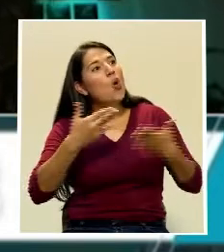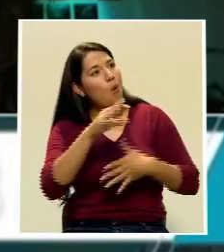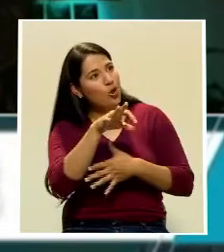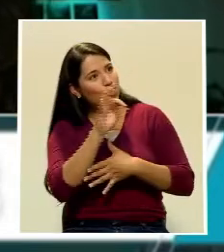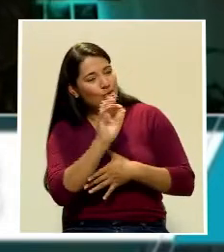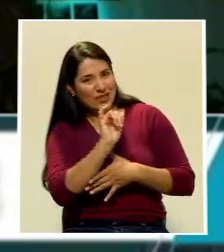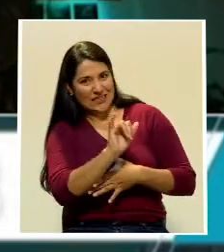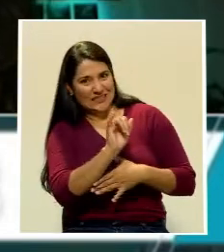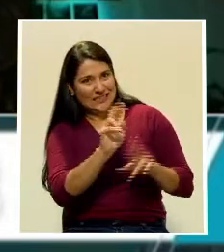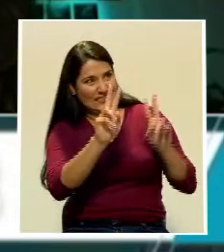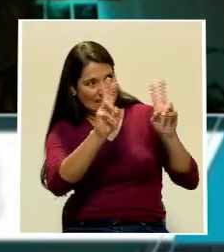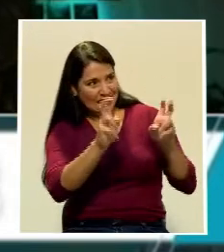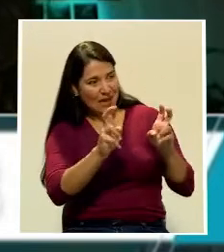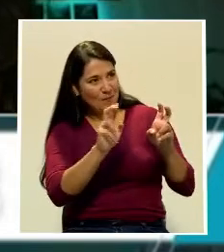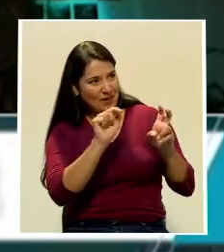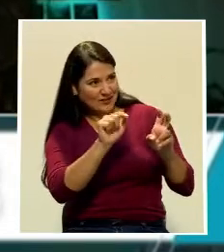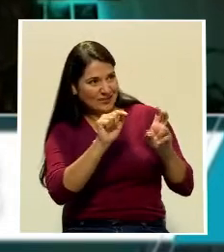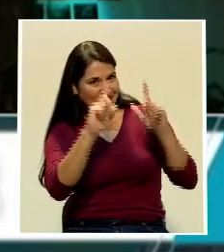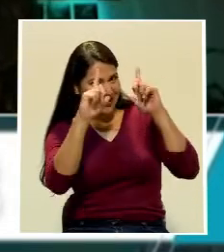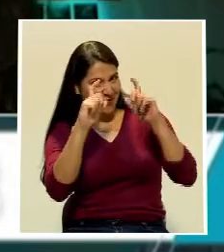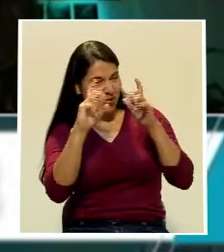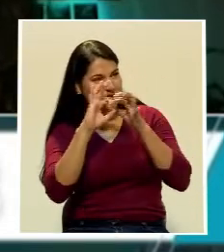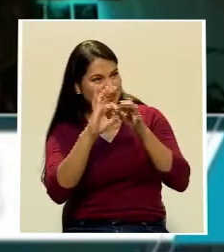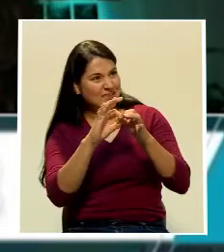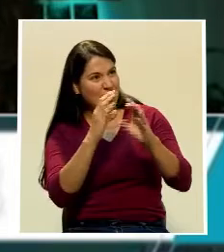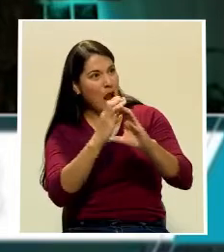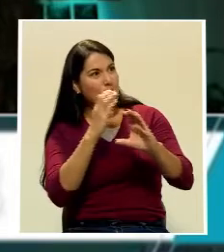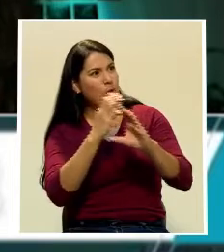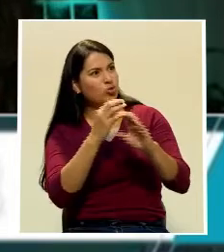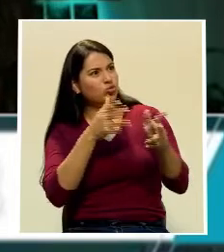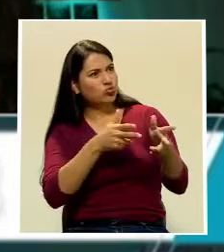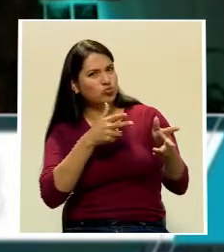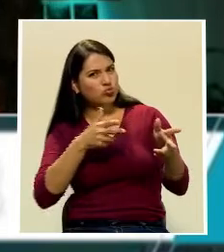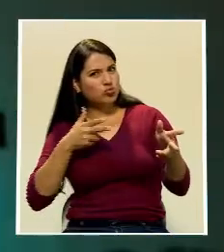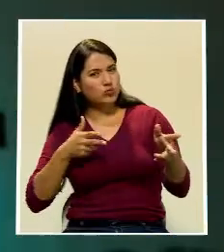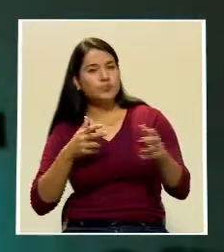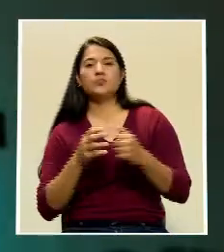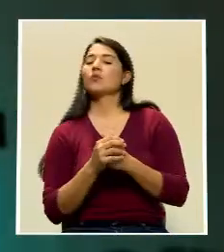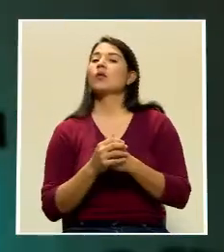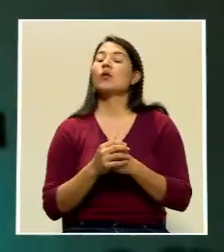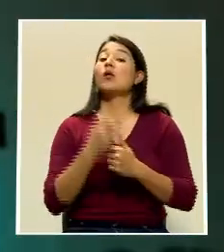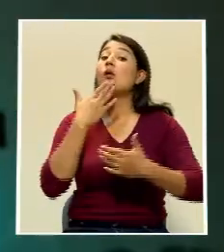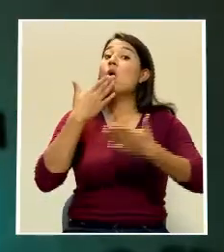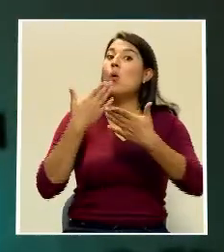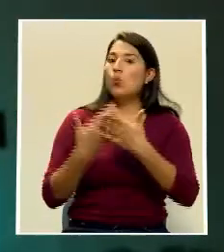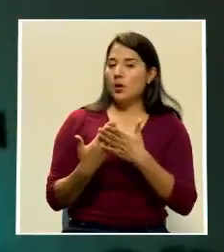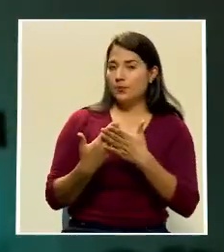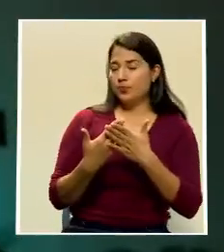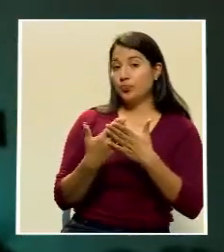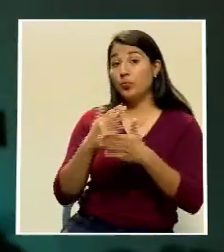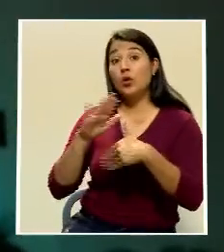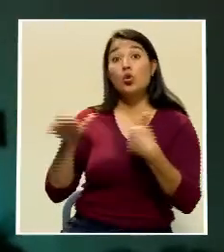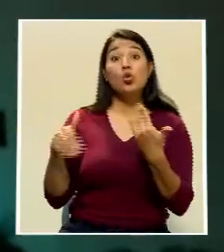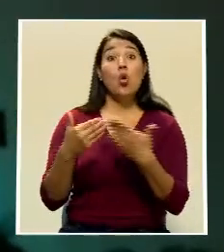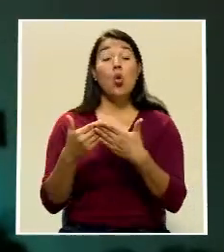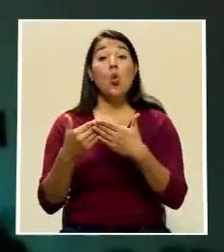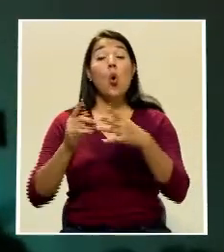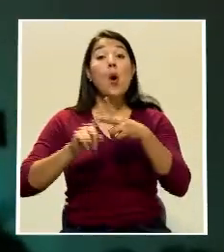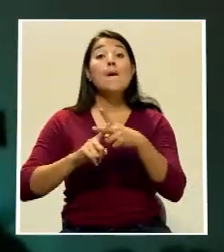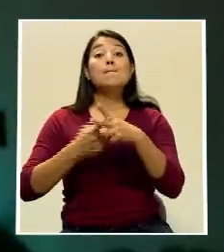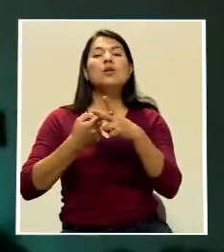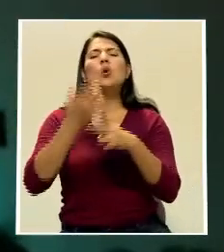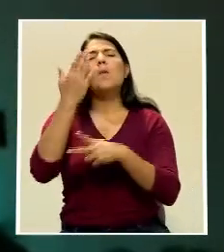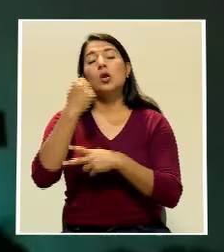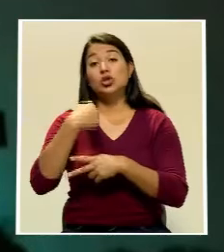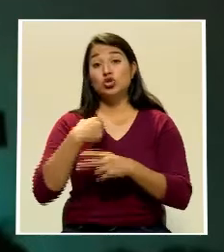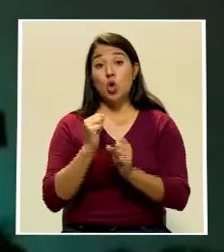de esta línea de autobuses. Bueno, todo empezó porque realicé un